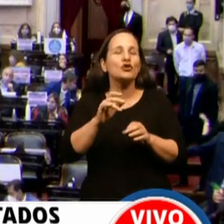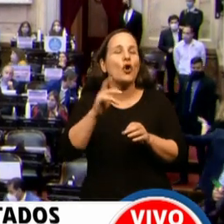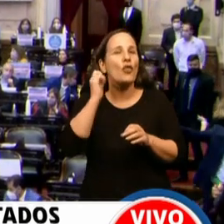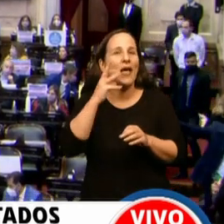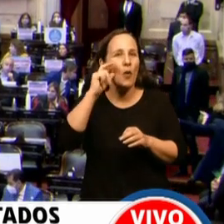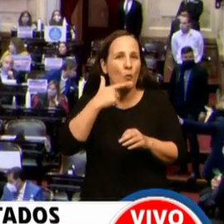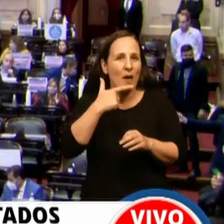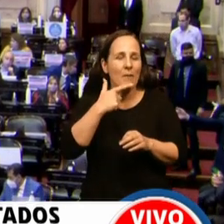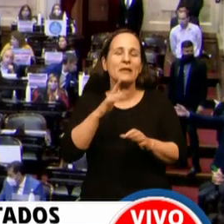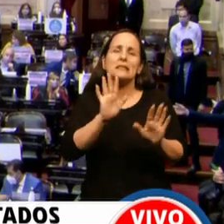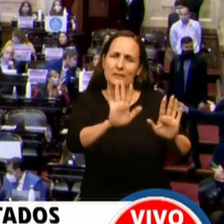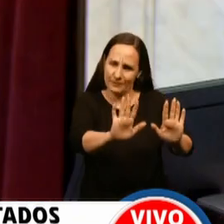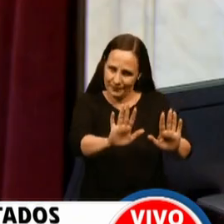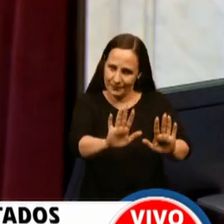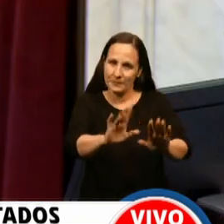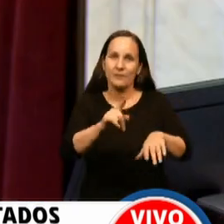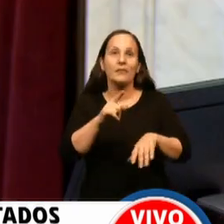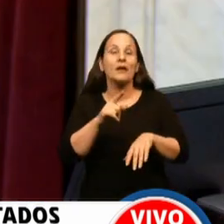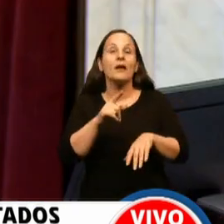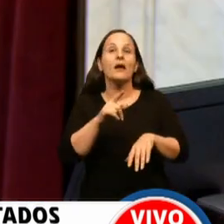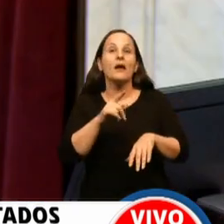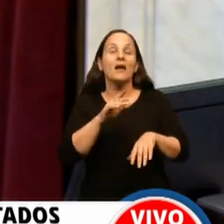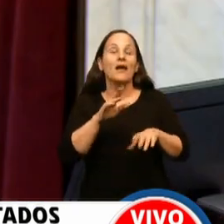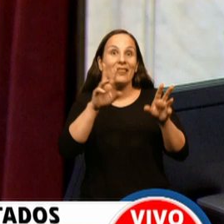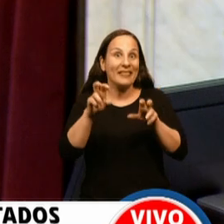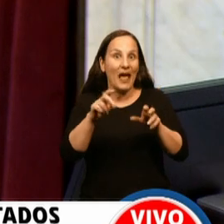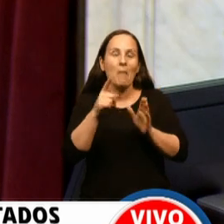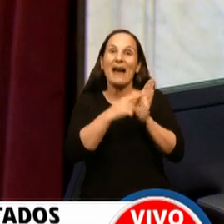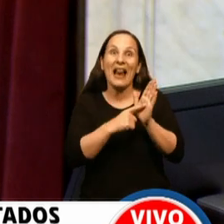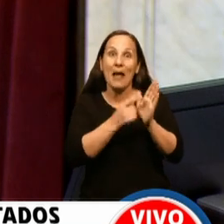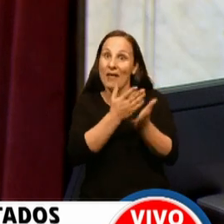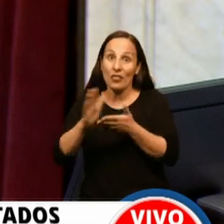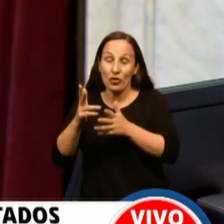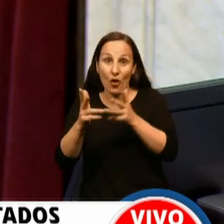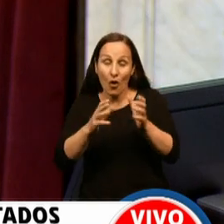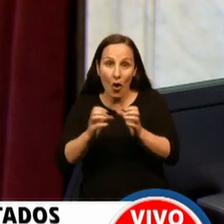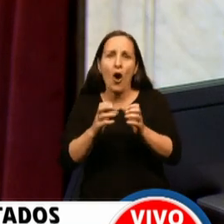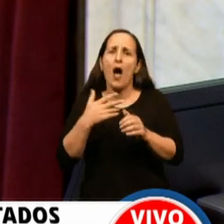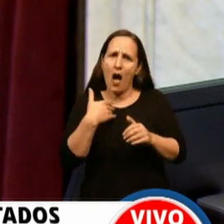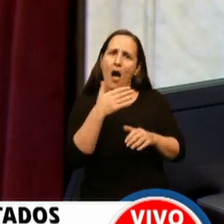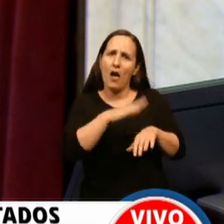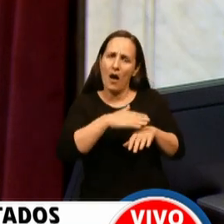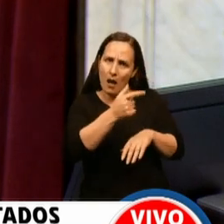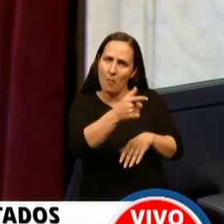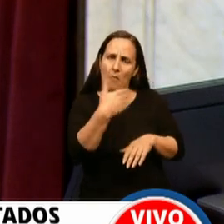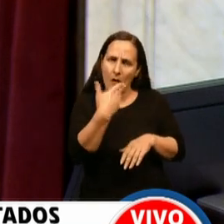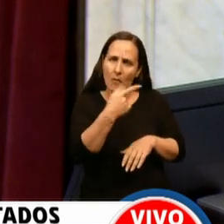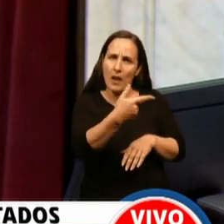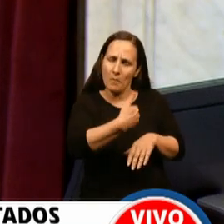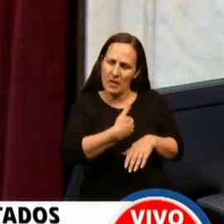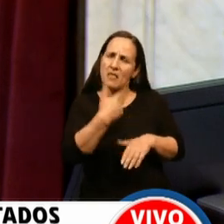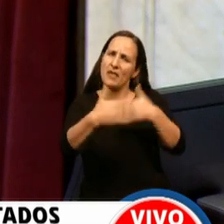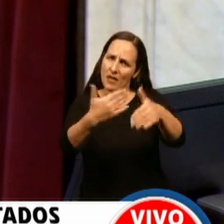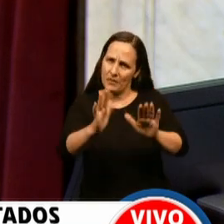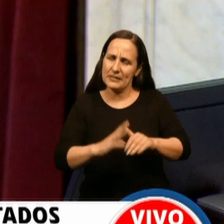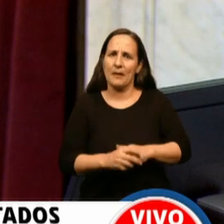curación demonio cuando venga la herida apartamiento del reglamento suele ver la palabra usted me lo pide y